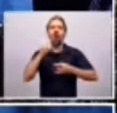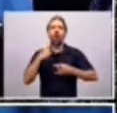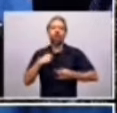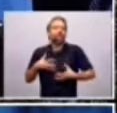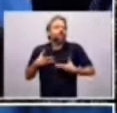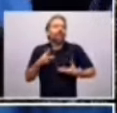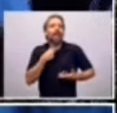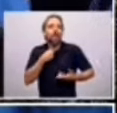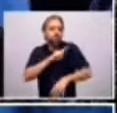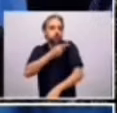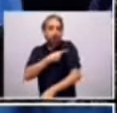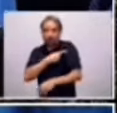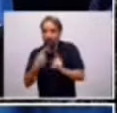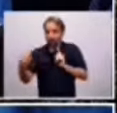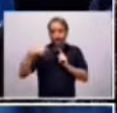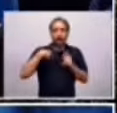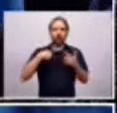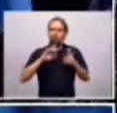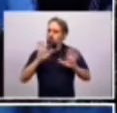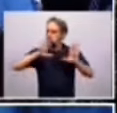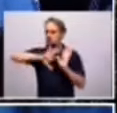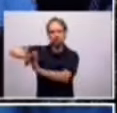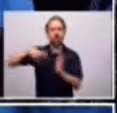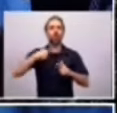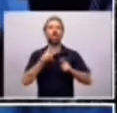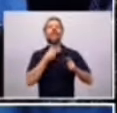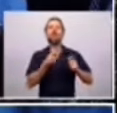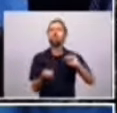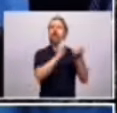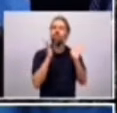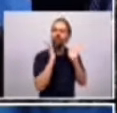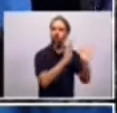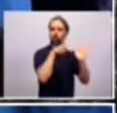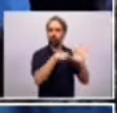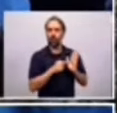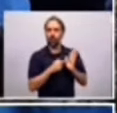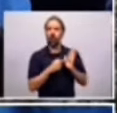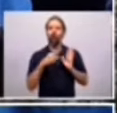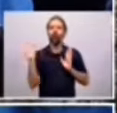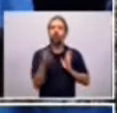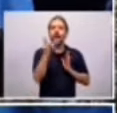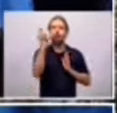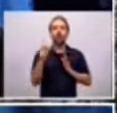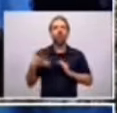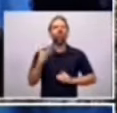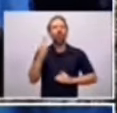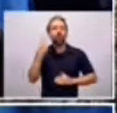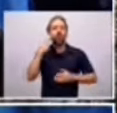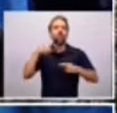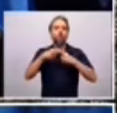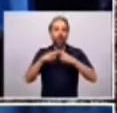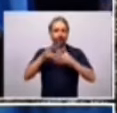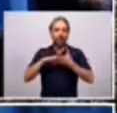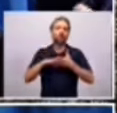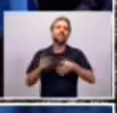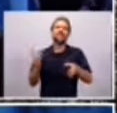junto a una funcionaria connotada de la máxima confianza en el mismo momento en que la CGT estaba desarrollando su primer acto